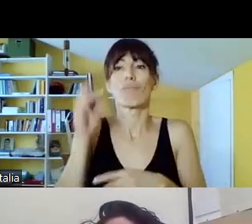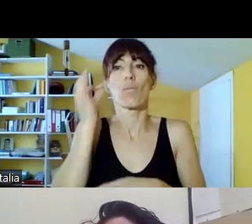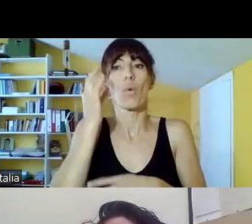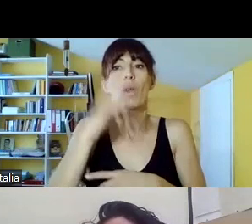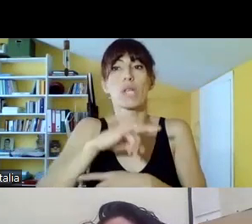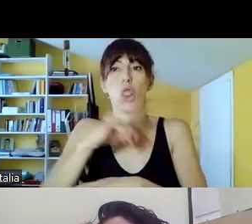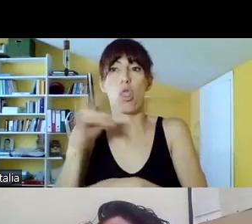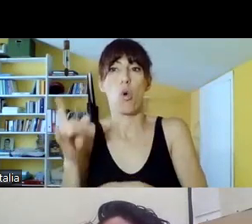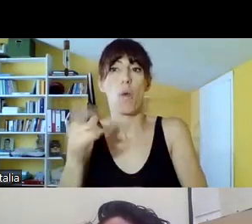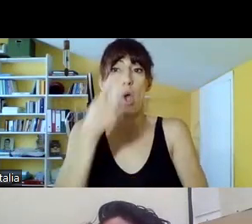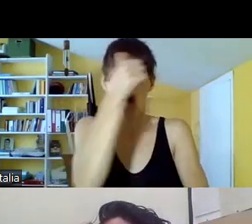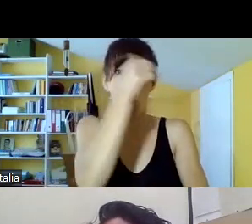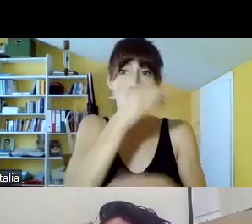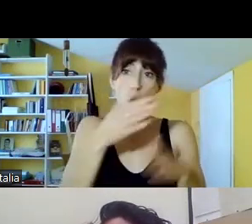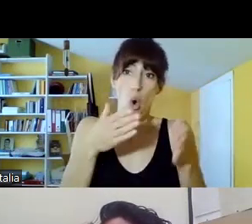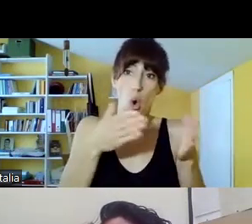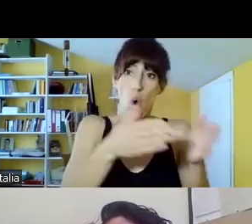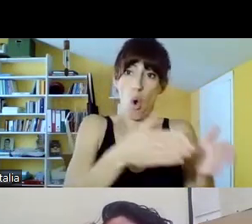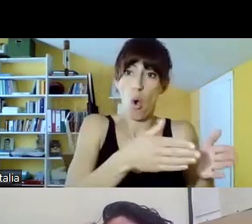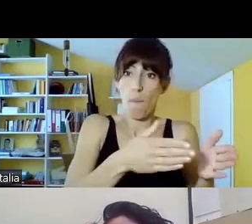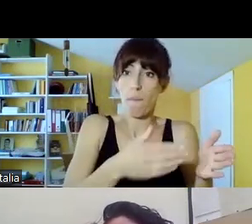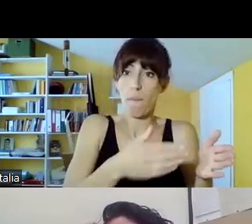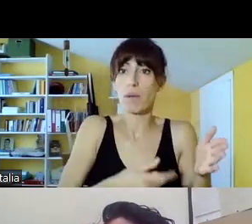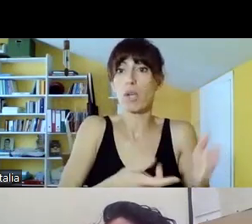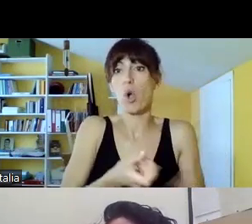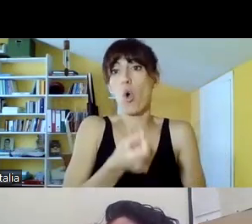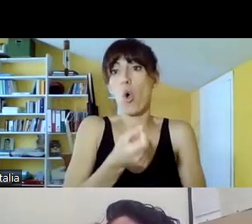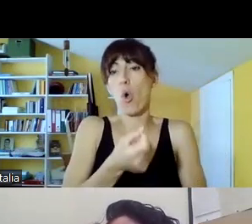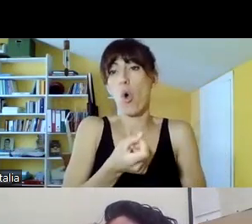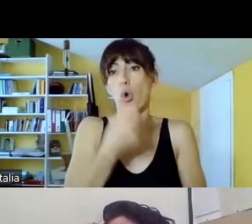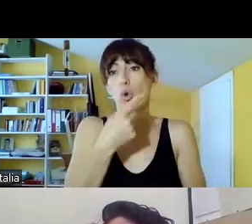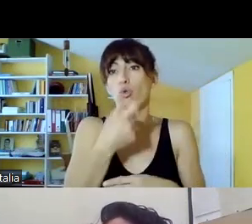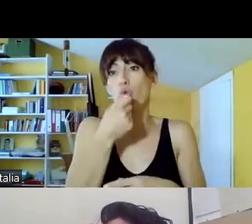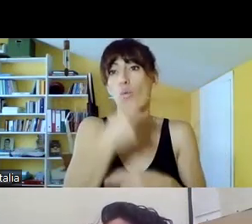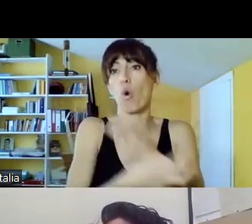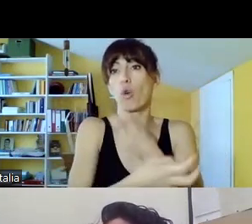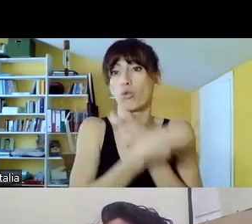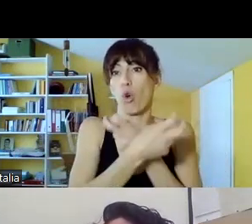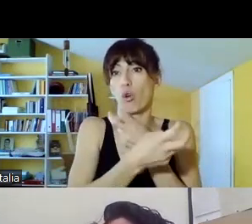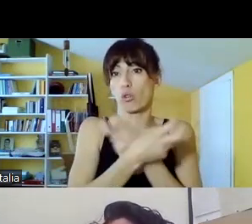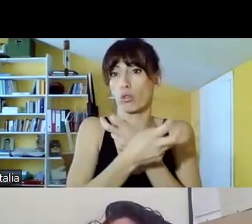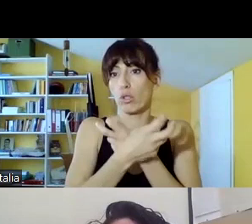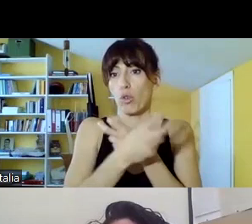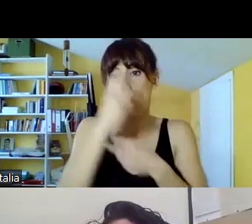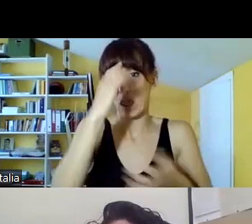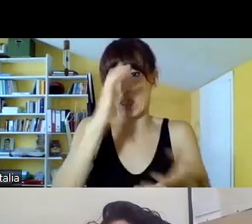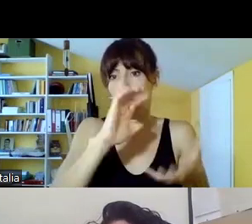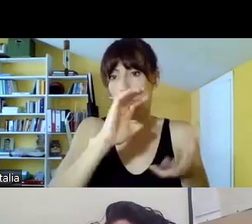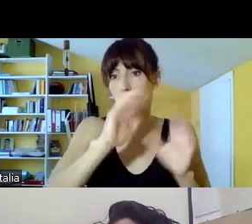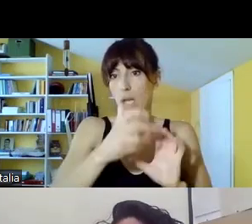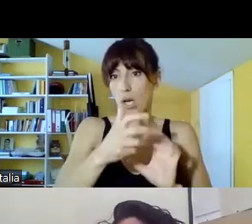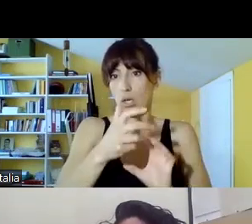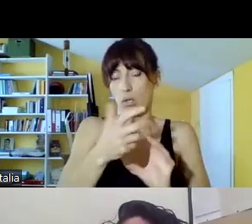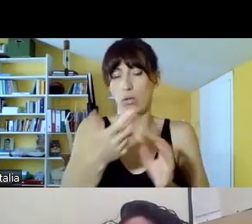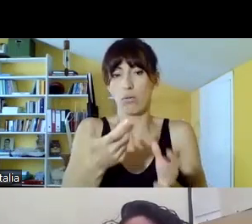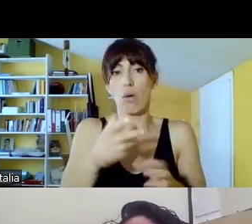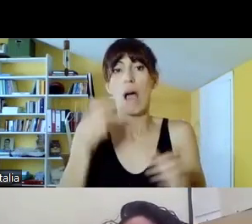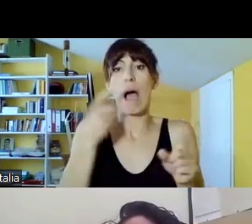hombres muestran mayores cifras de consumo de tóxicos y trastornos de la personalidad antisocial.